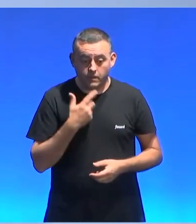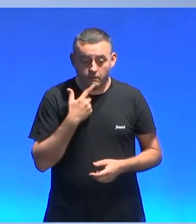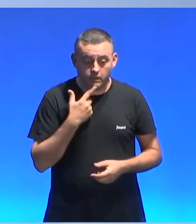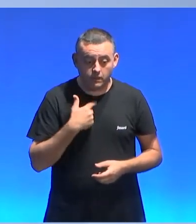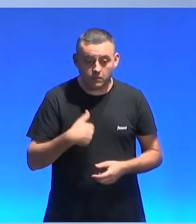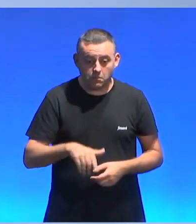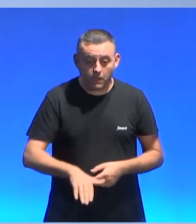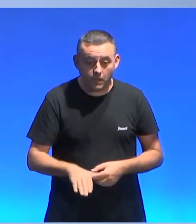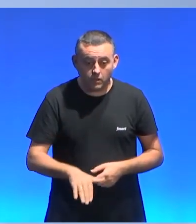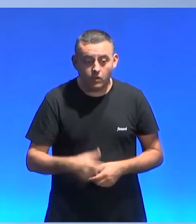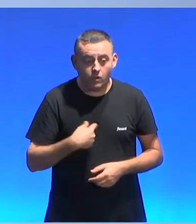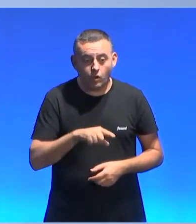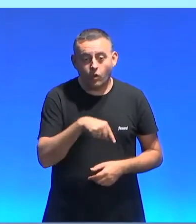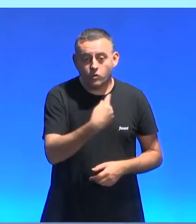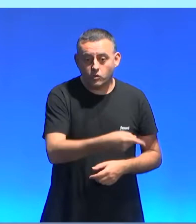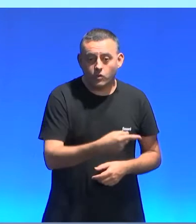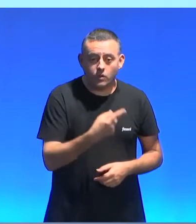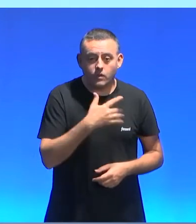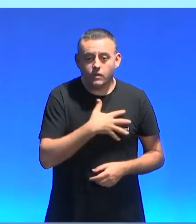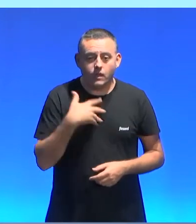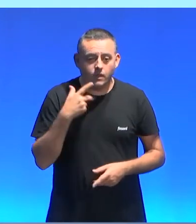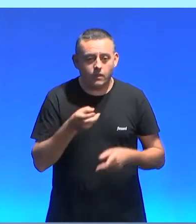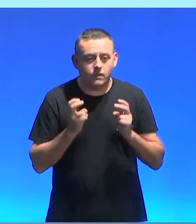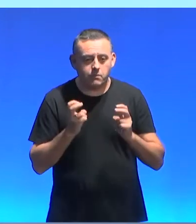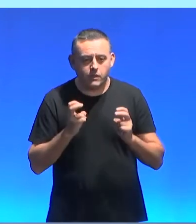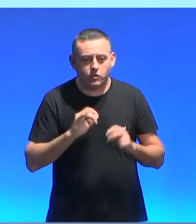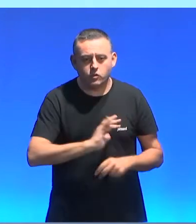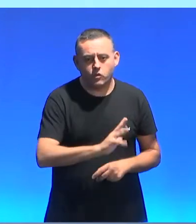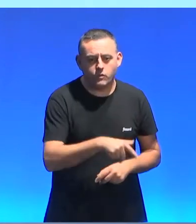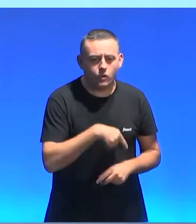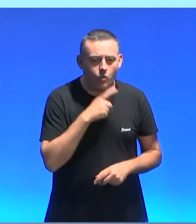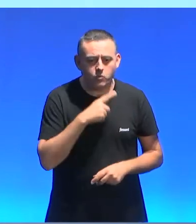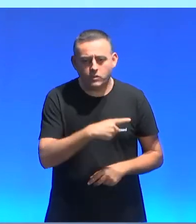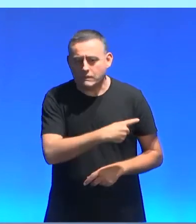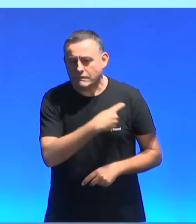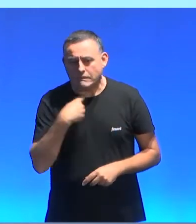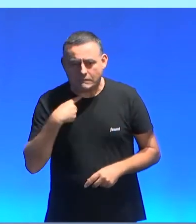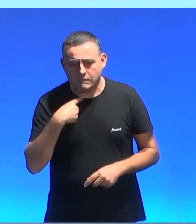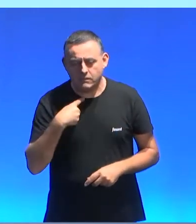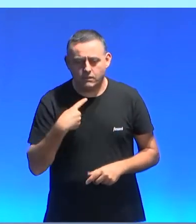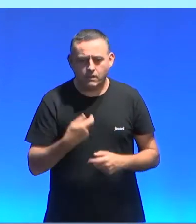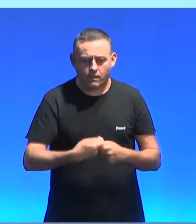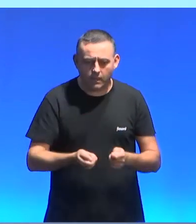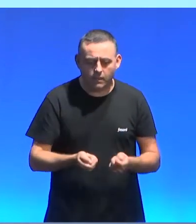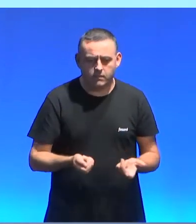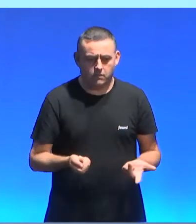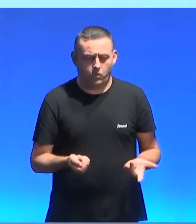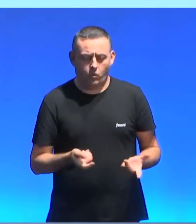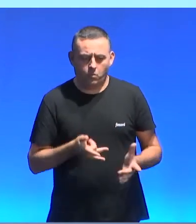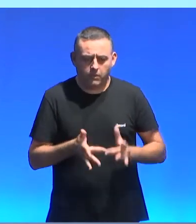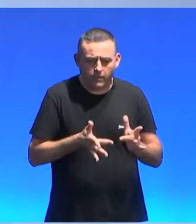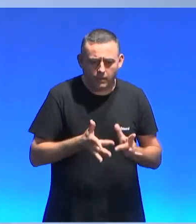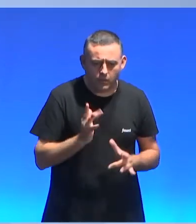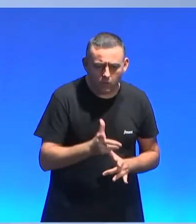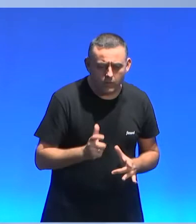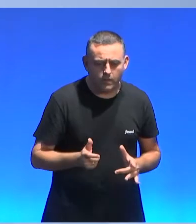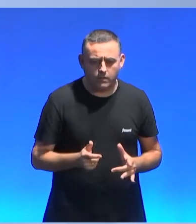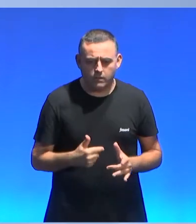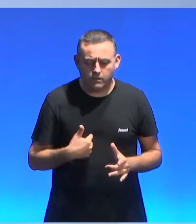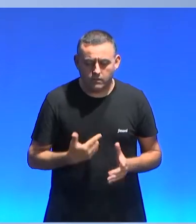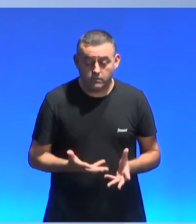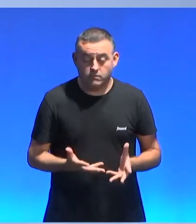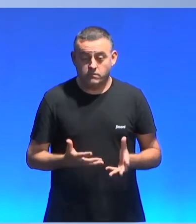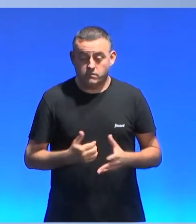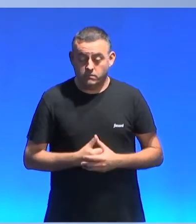en la garganta para sacarme las zapatillas, el otro la bicicleta. Y yo pensaba que aquí, ¿qué